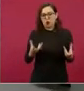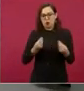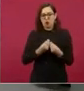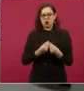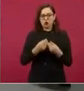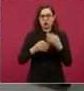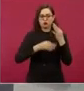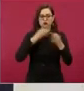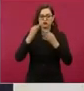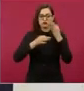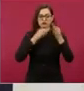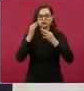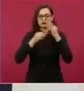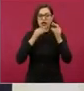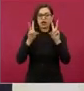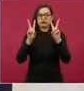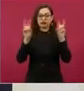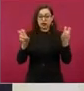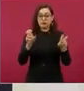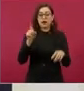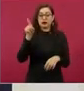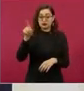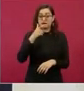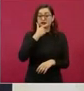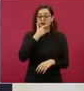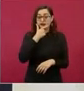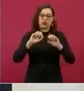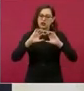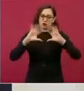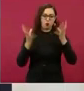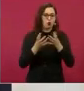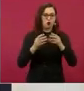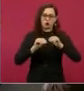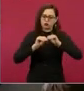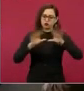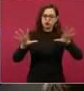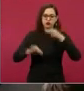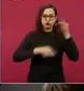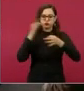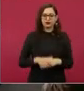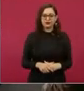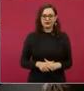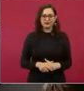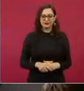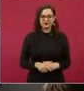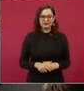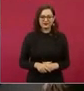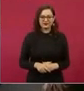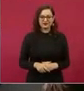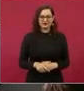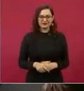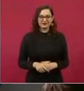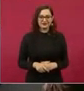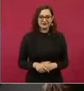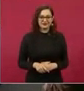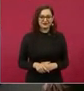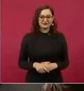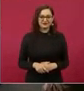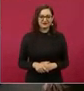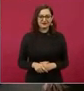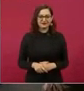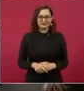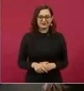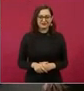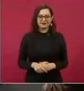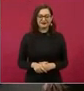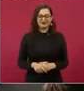a la difusión de los temas no solamente en el Reino Unido sino a nivel global. Es una buena hija de México. ¿Se da bien? Una buena